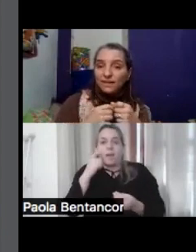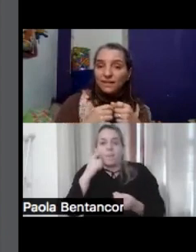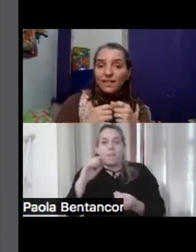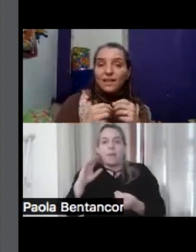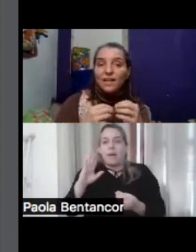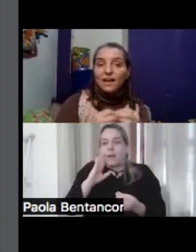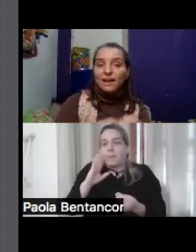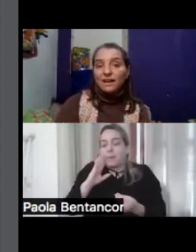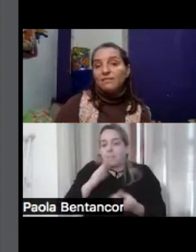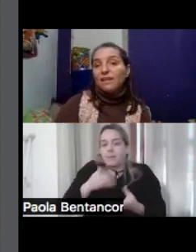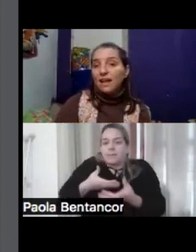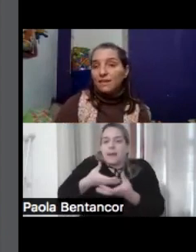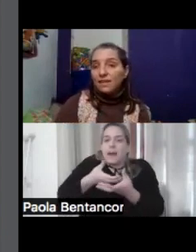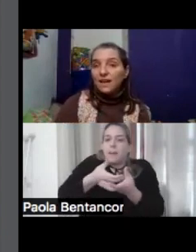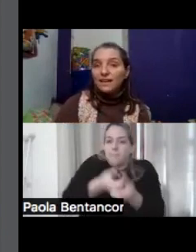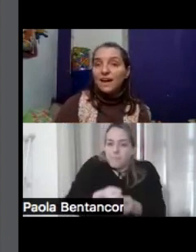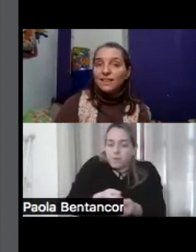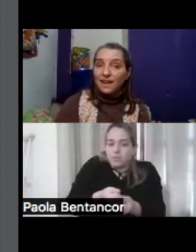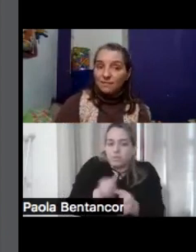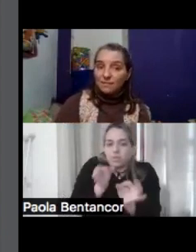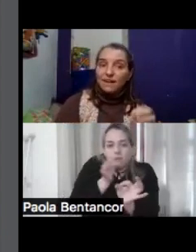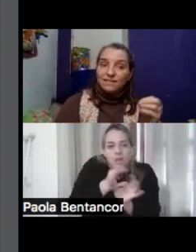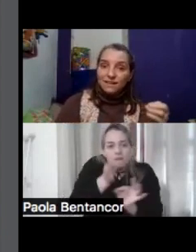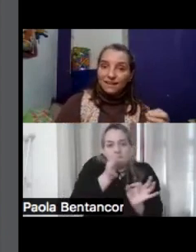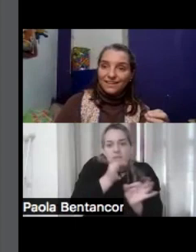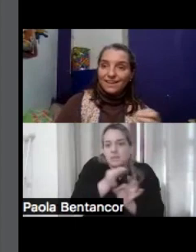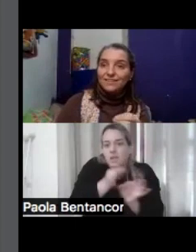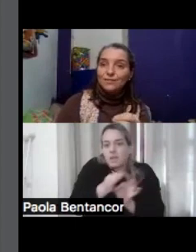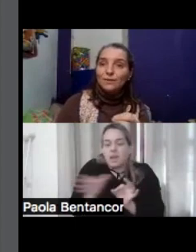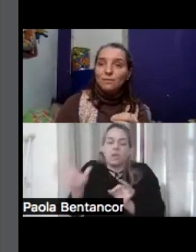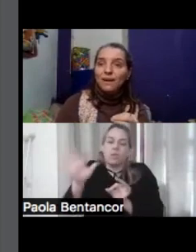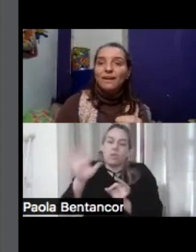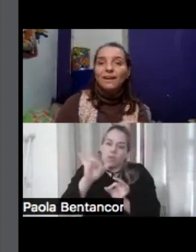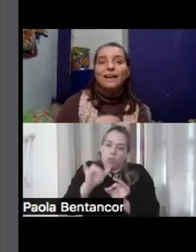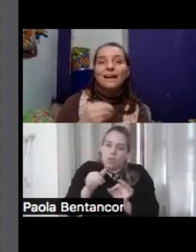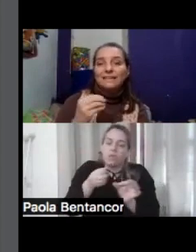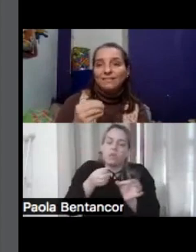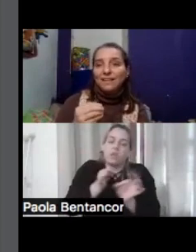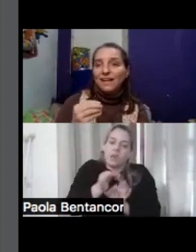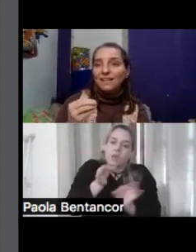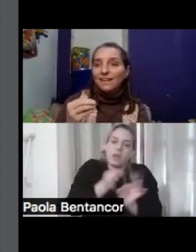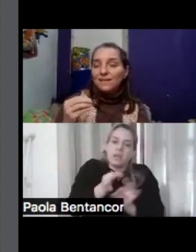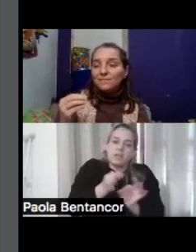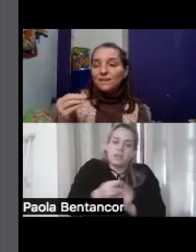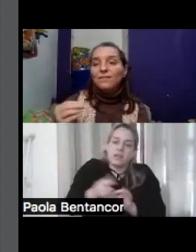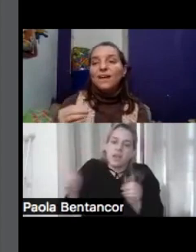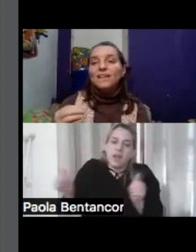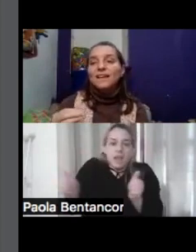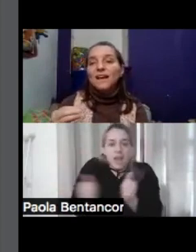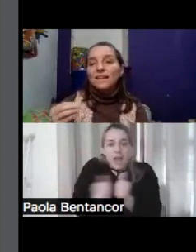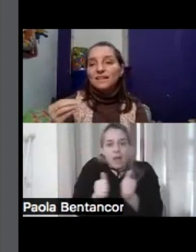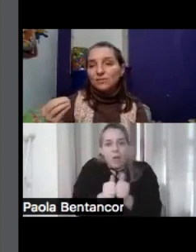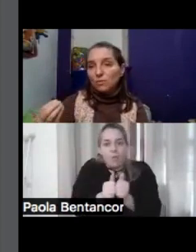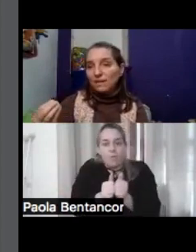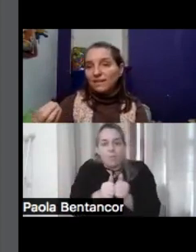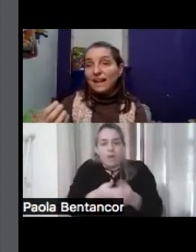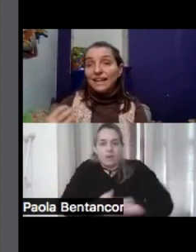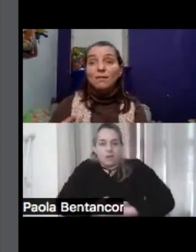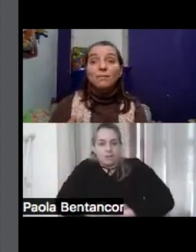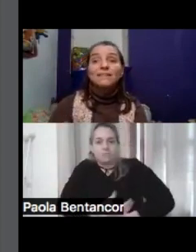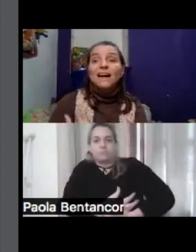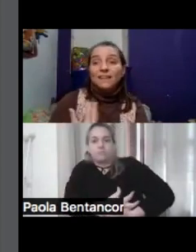involucrarse ambas partes de la diada en la actividad de la vida diaria de alimentarse, en el caso del bebé, y en la actividad de la vida